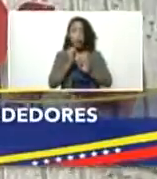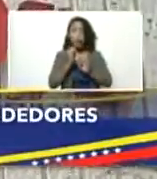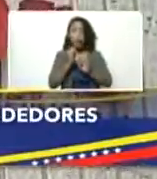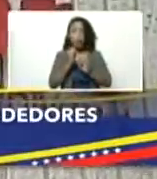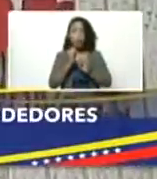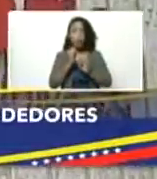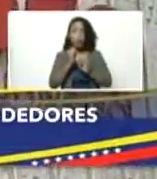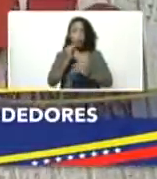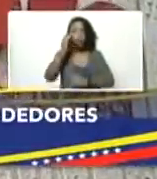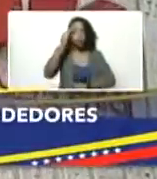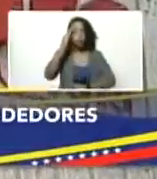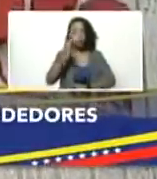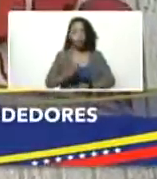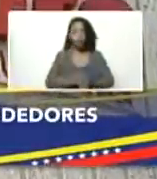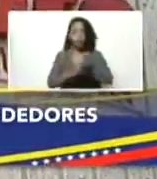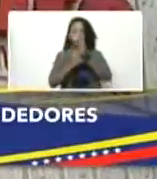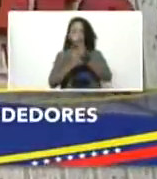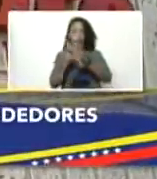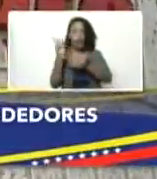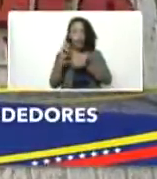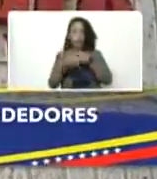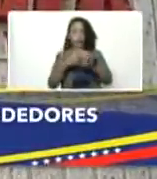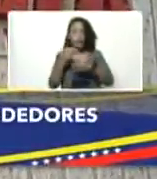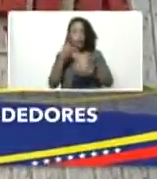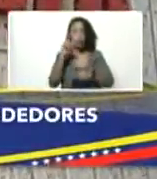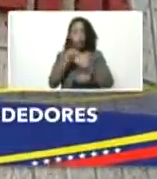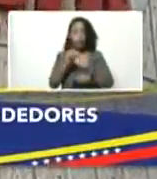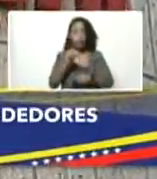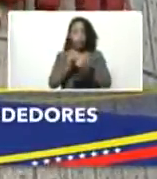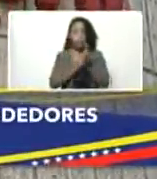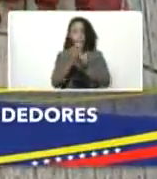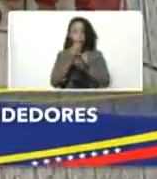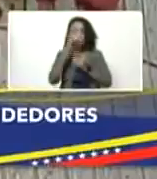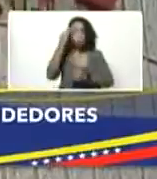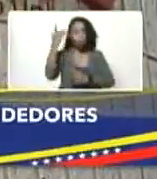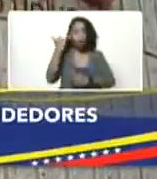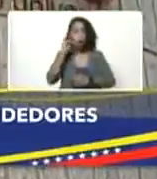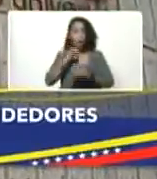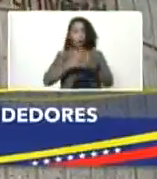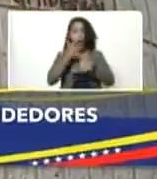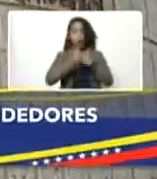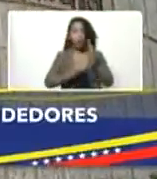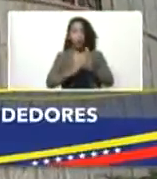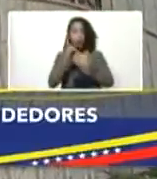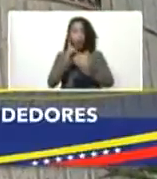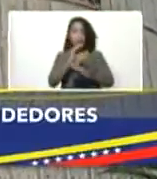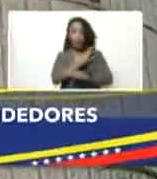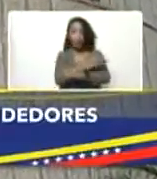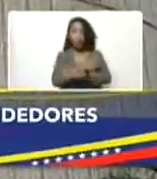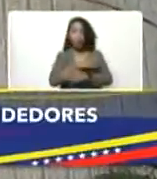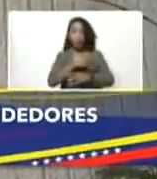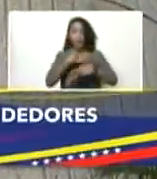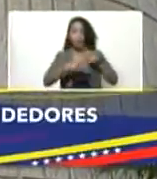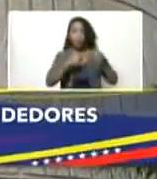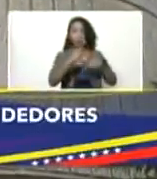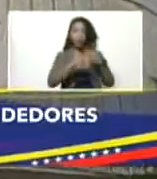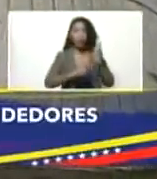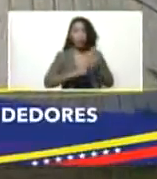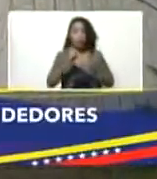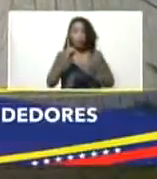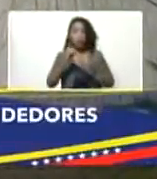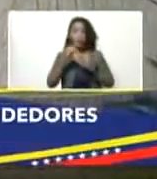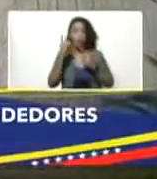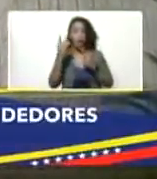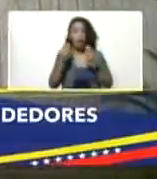Bebé Comando. Pero también hay muchos emprendedores que sueñan y tienen proyectos para desarrollar sus fuerzas productivas y para desarrollar